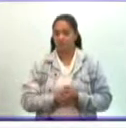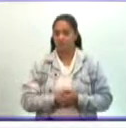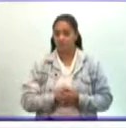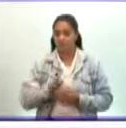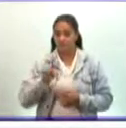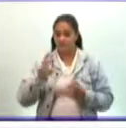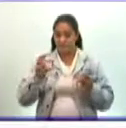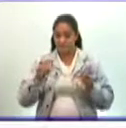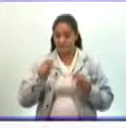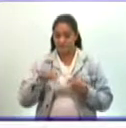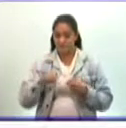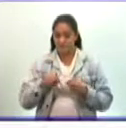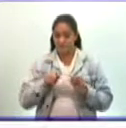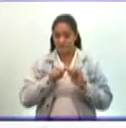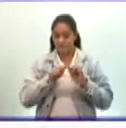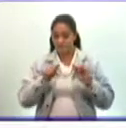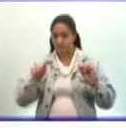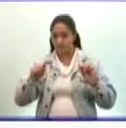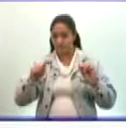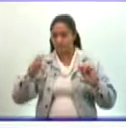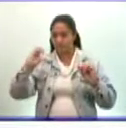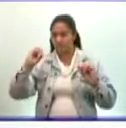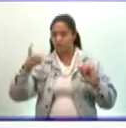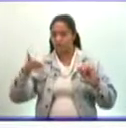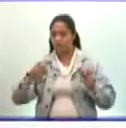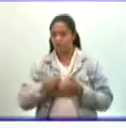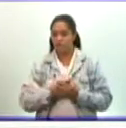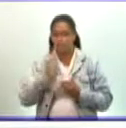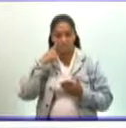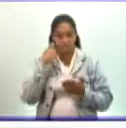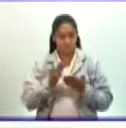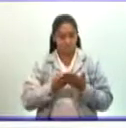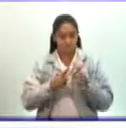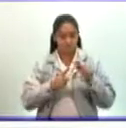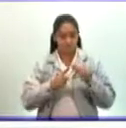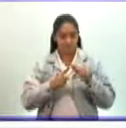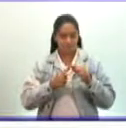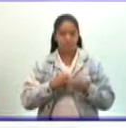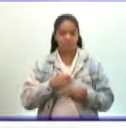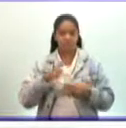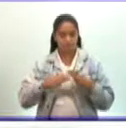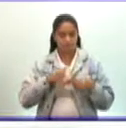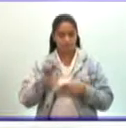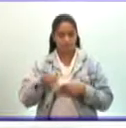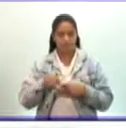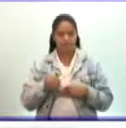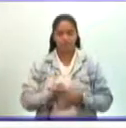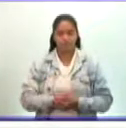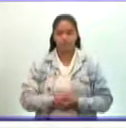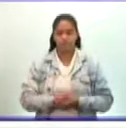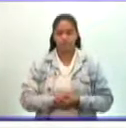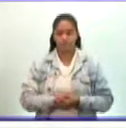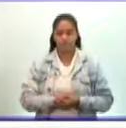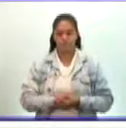segmento OD. Comprueben la tarea que ustedes debieron haber realizado.